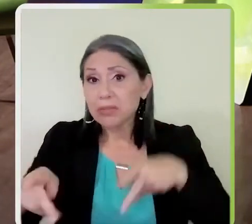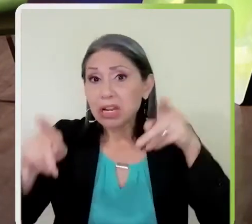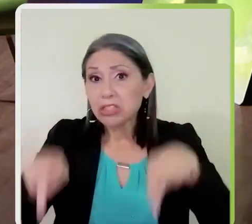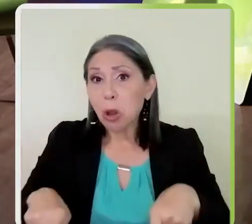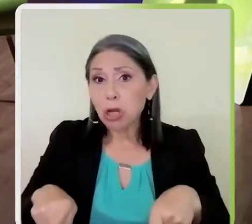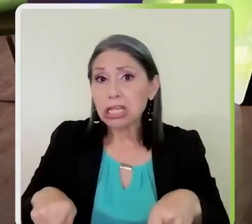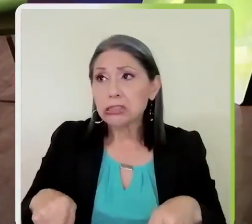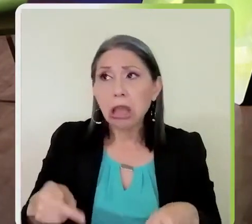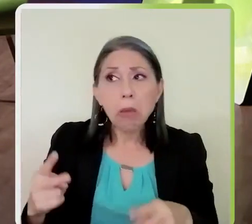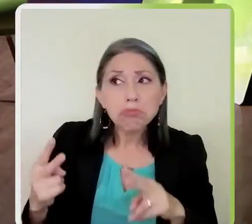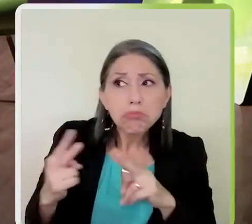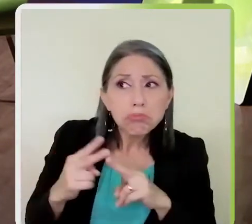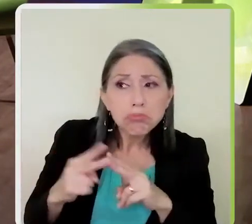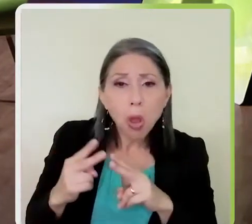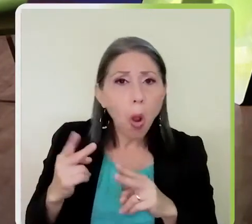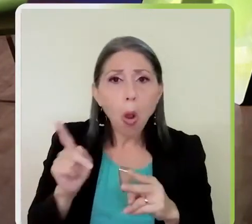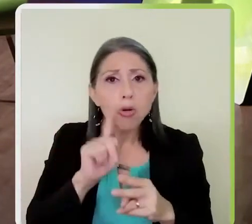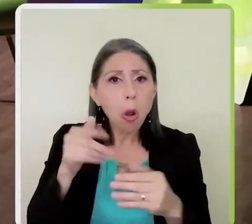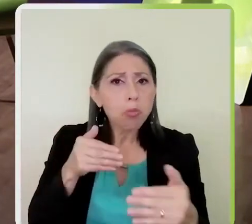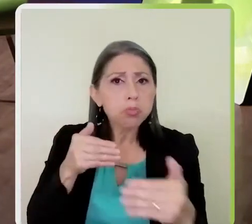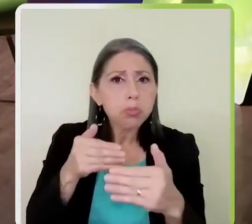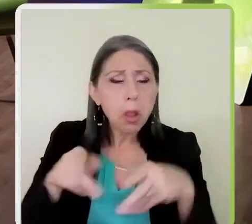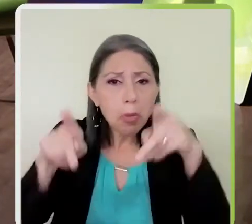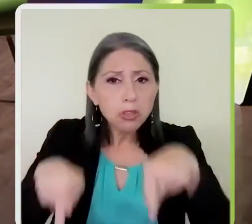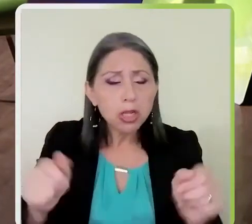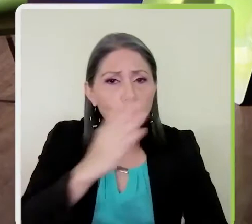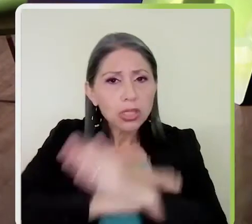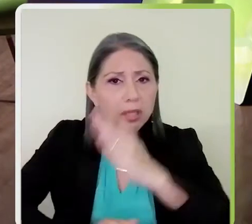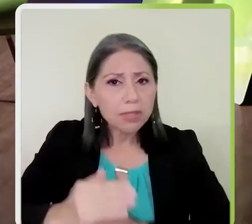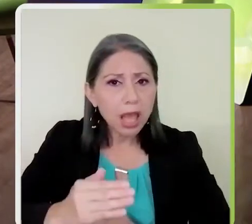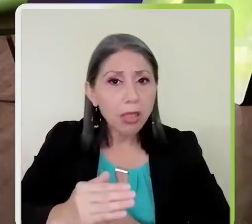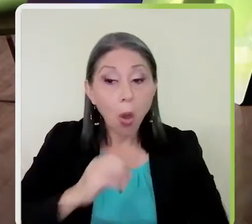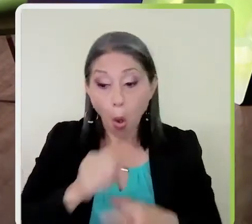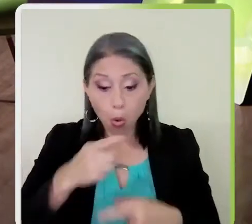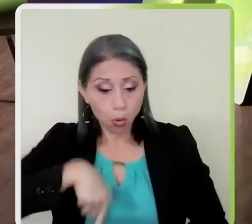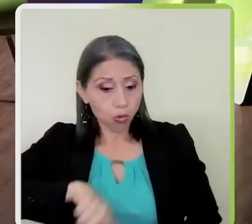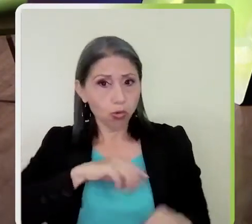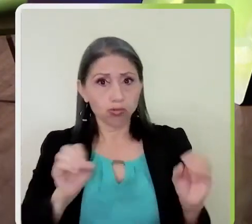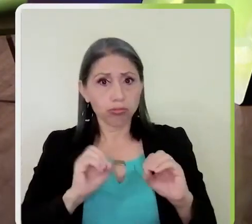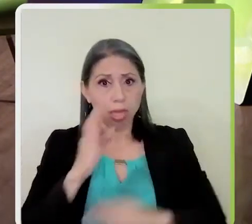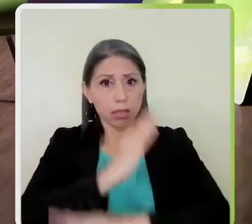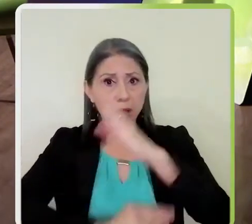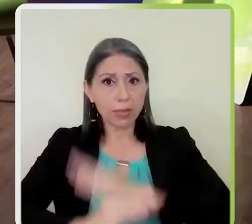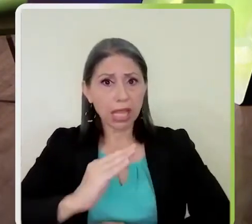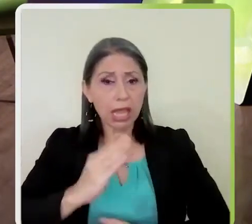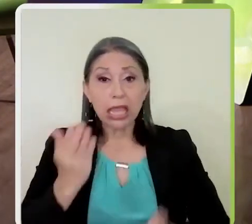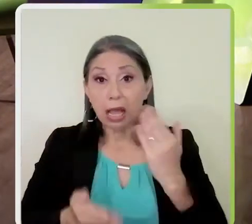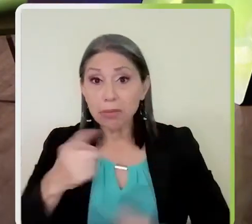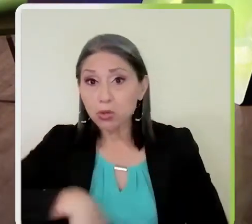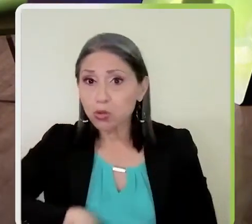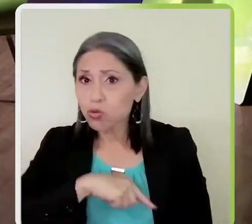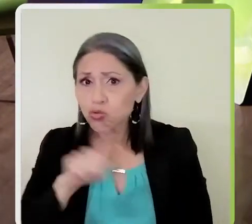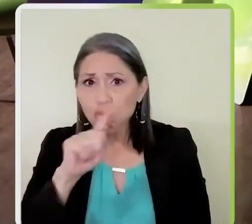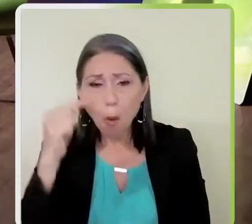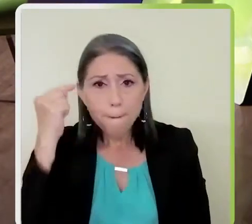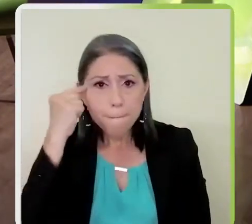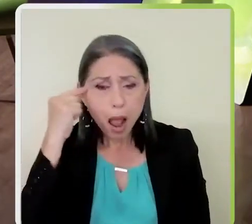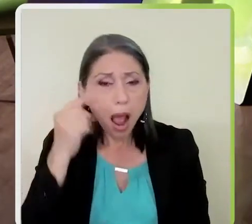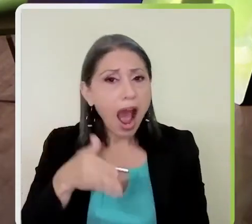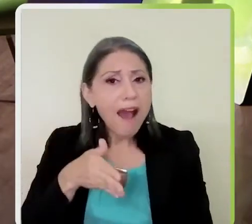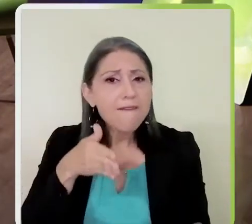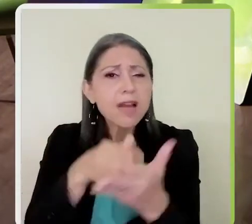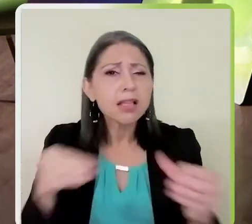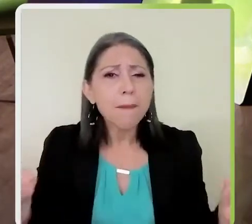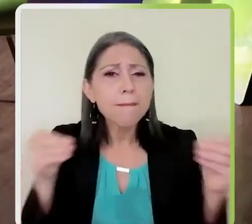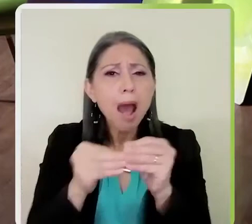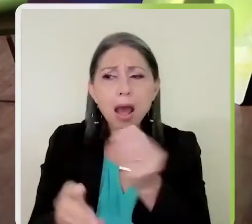tenemos cercanía con una persona en condición de discapacidad o no tenemos discapacidad, de repente no se nos ocurre que también afecta en mayor